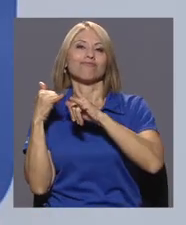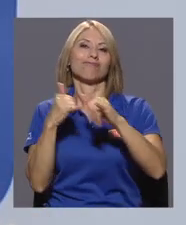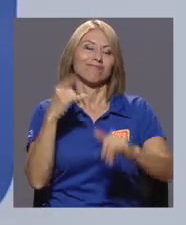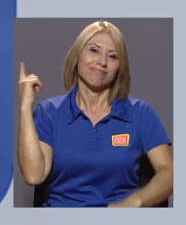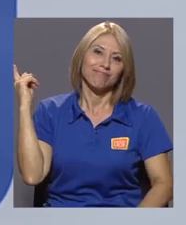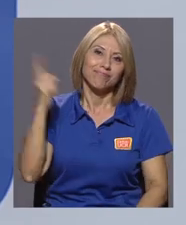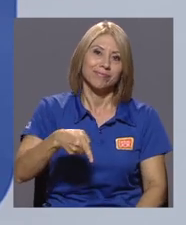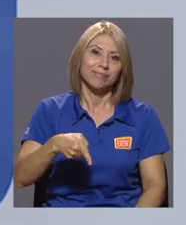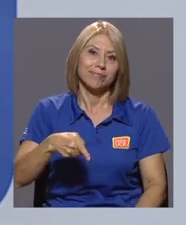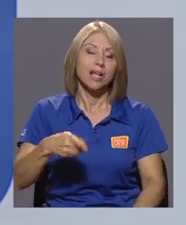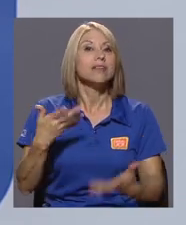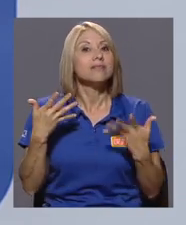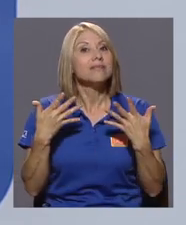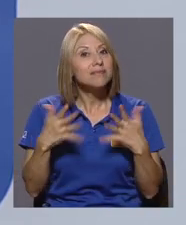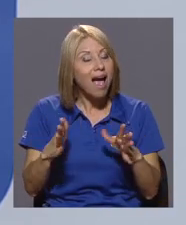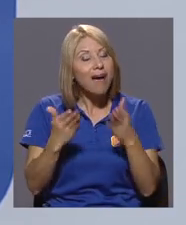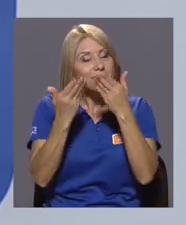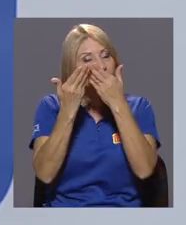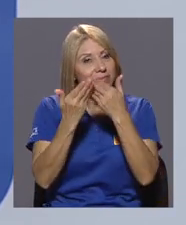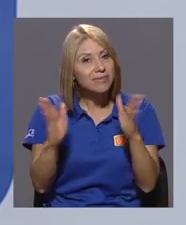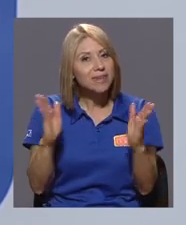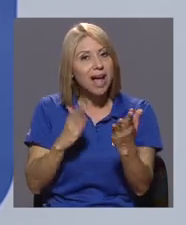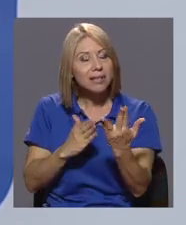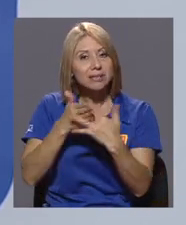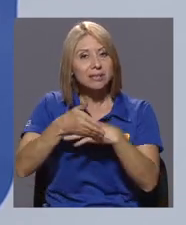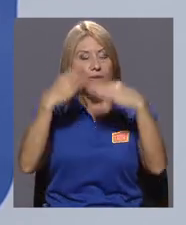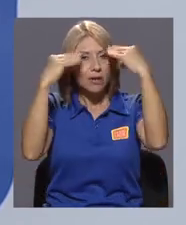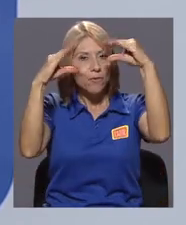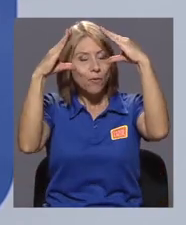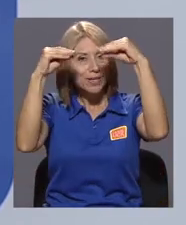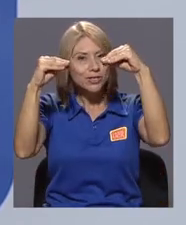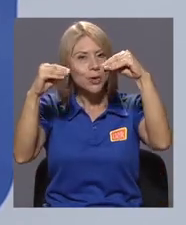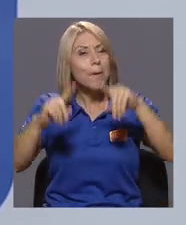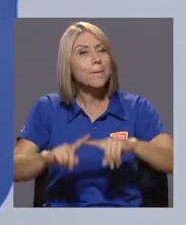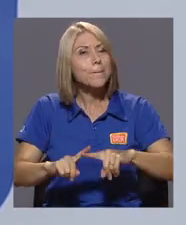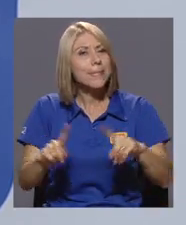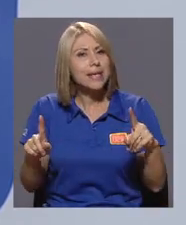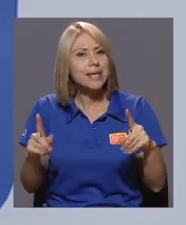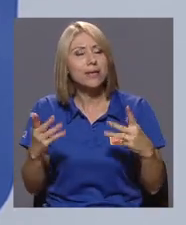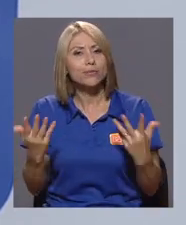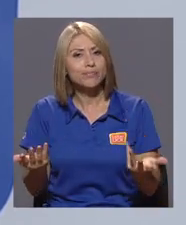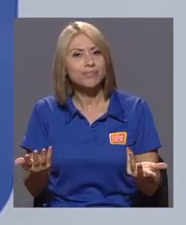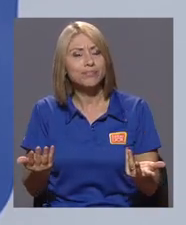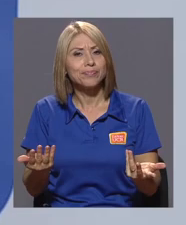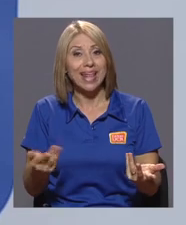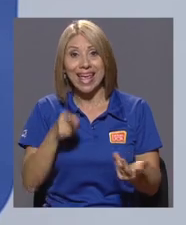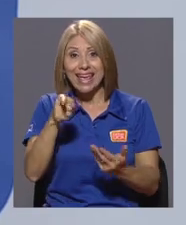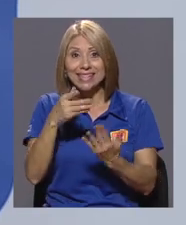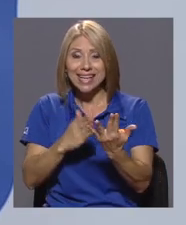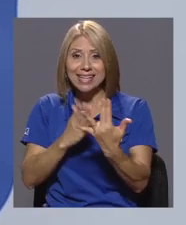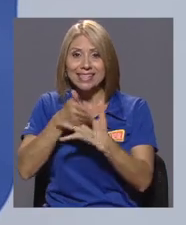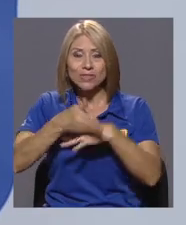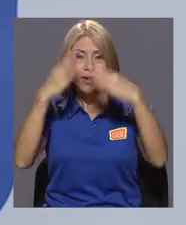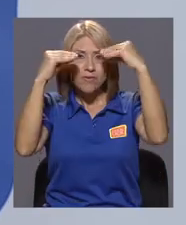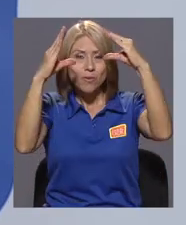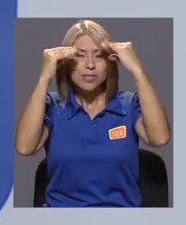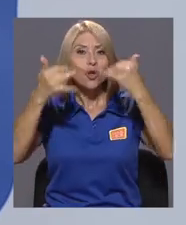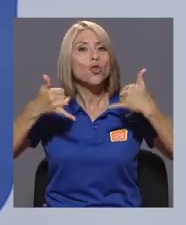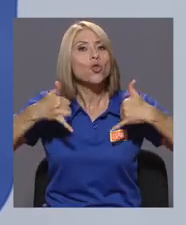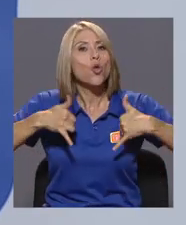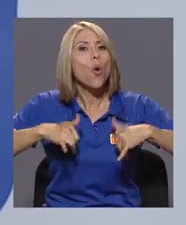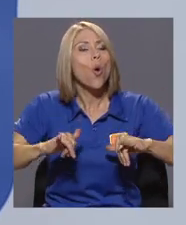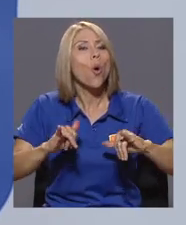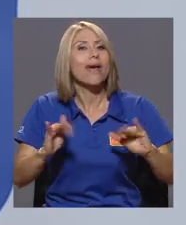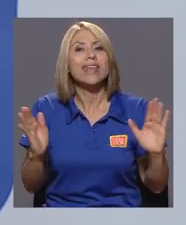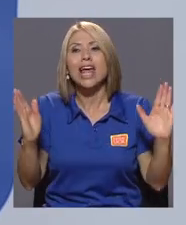velo ya se tiene el acceso a la información pero voy a que interesante maría no es a ese acceso a la información todavía